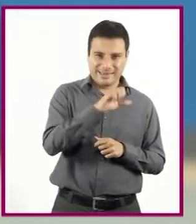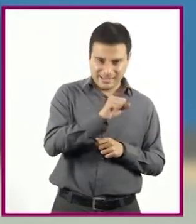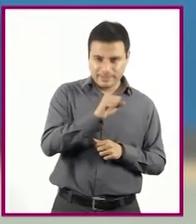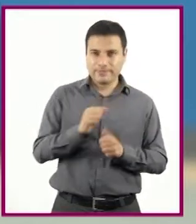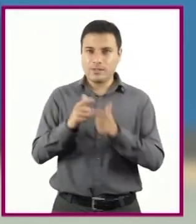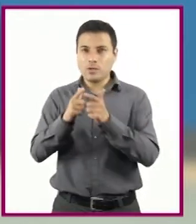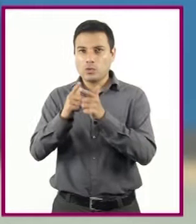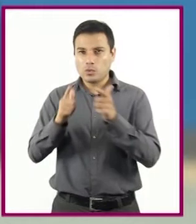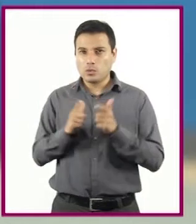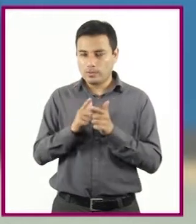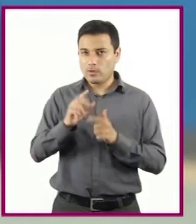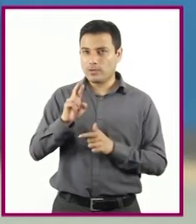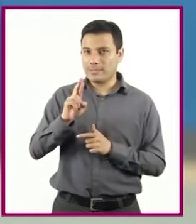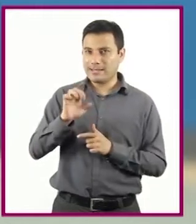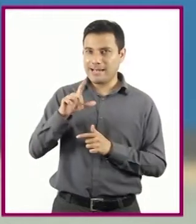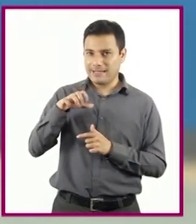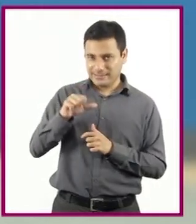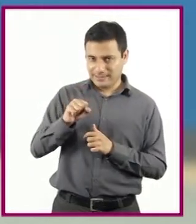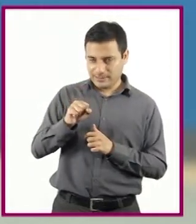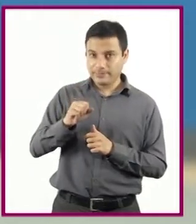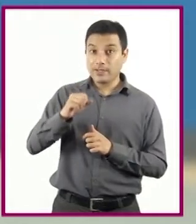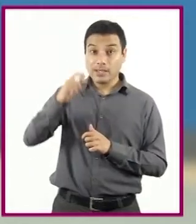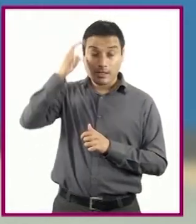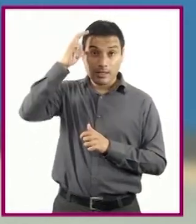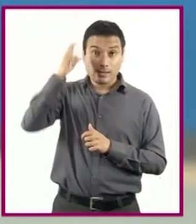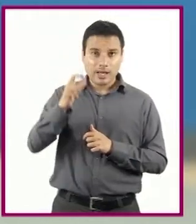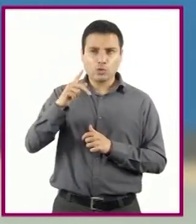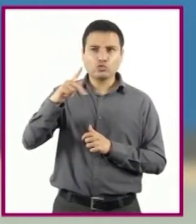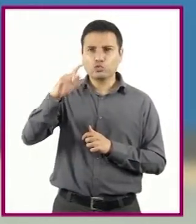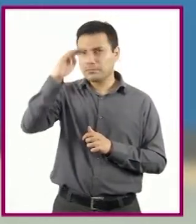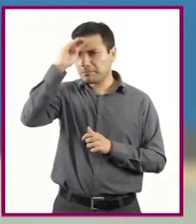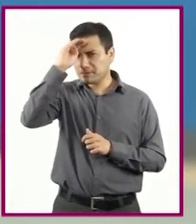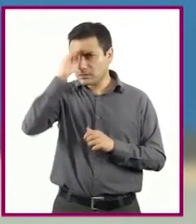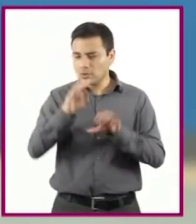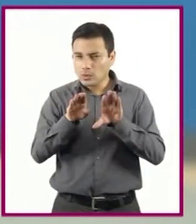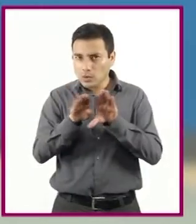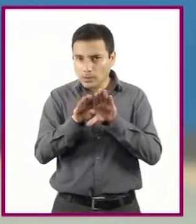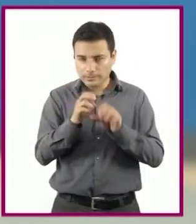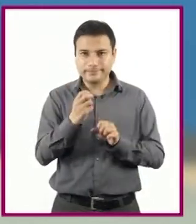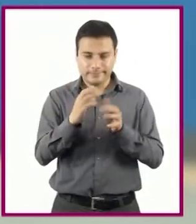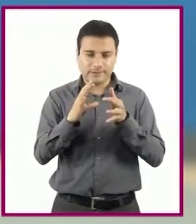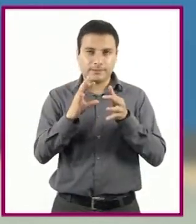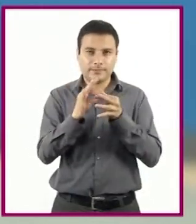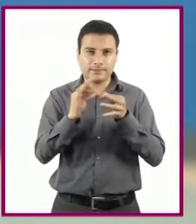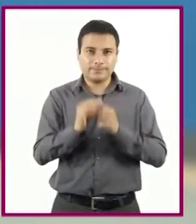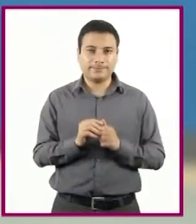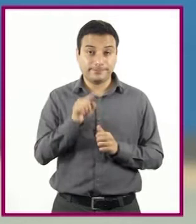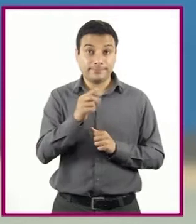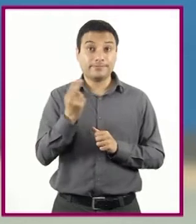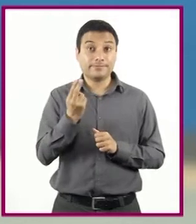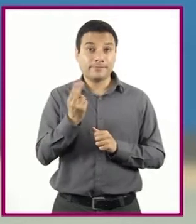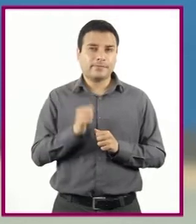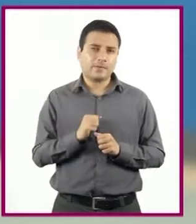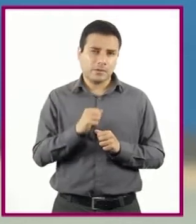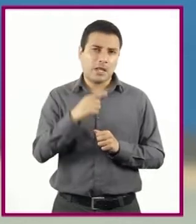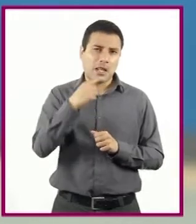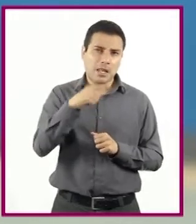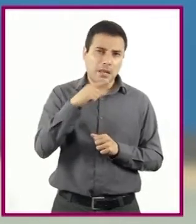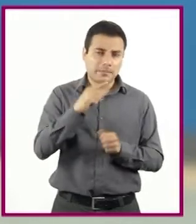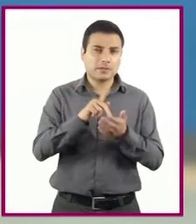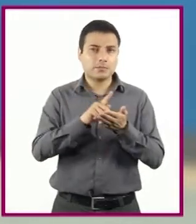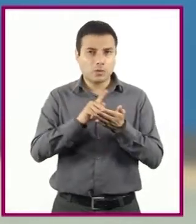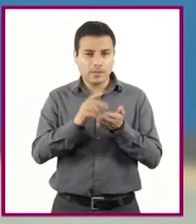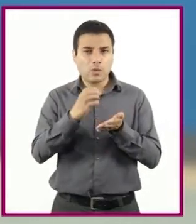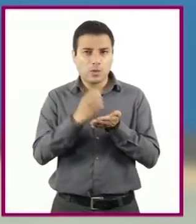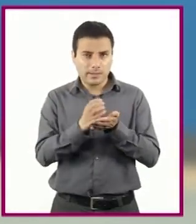pensamiento liberal de Miguel Hidalgo. Recuerden que para realizar anotaciones solo necesitan lápiz o bolígrafo, cuaderno